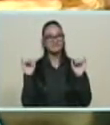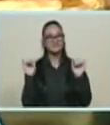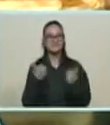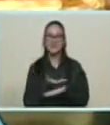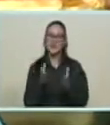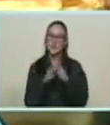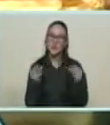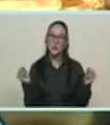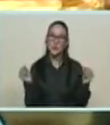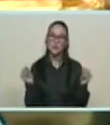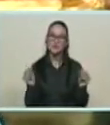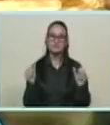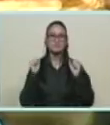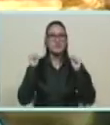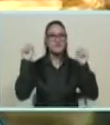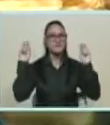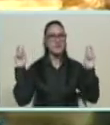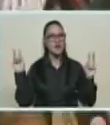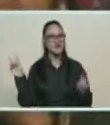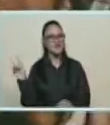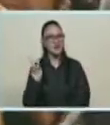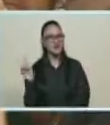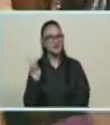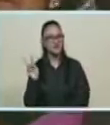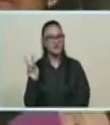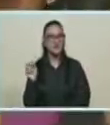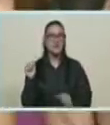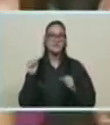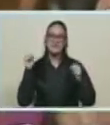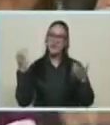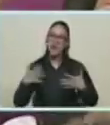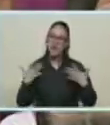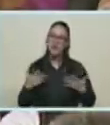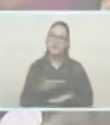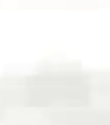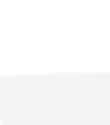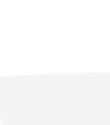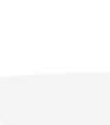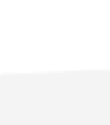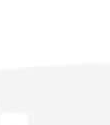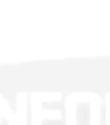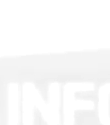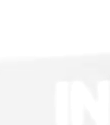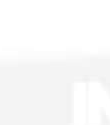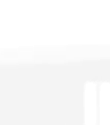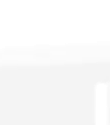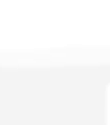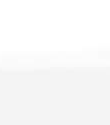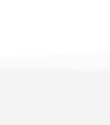de todos. ¡Que viva Venezuela! ¡Que viva la alegría!